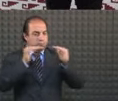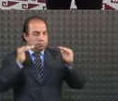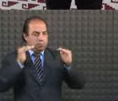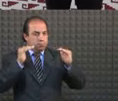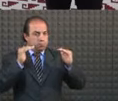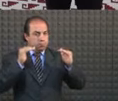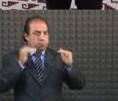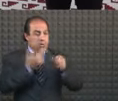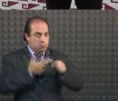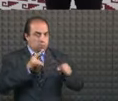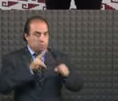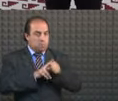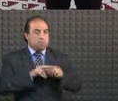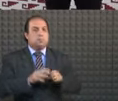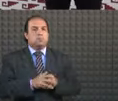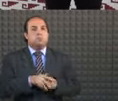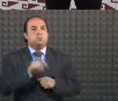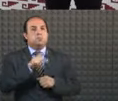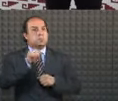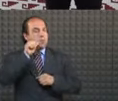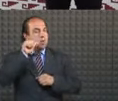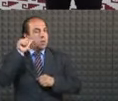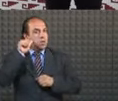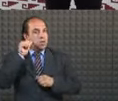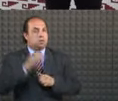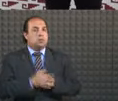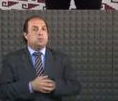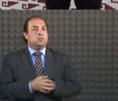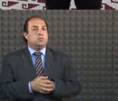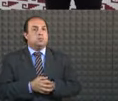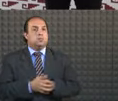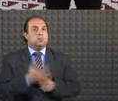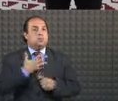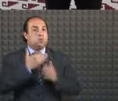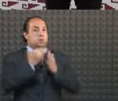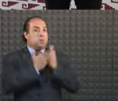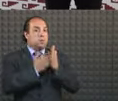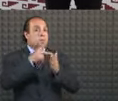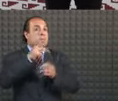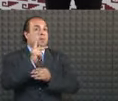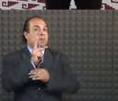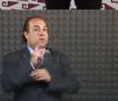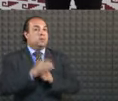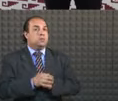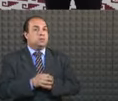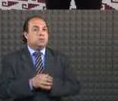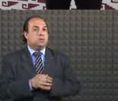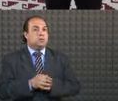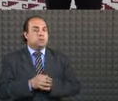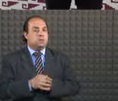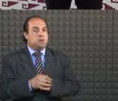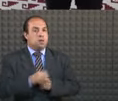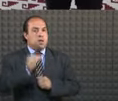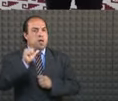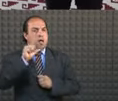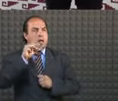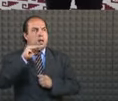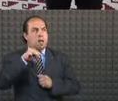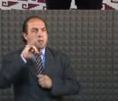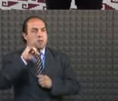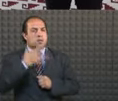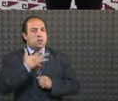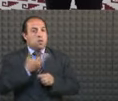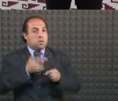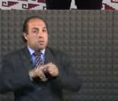en las hospitalizaciones, incluso ayer hubo una disminución. Sin embargo, la AMIS señala que hay hospitales